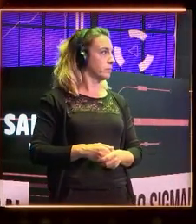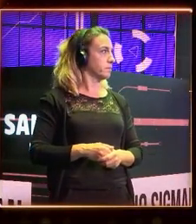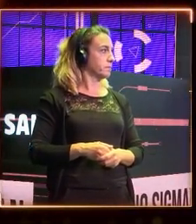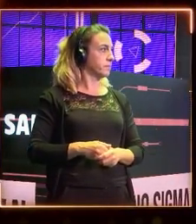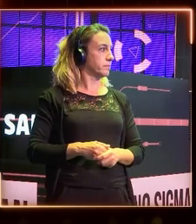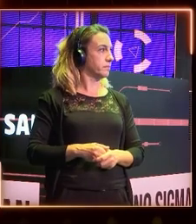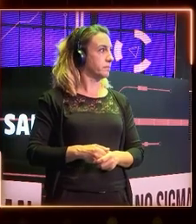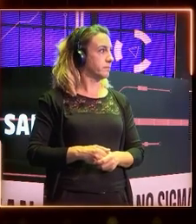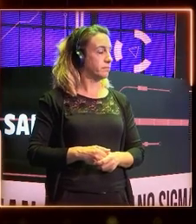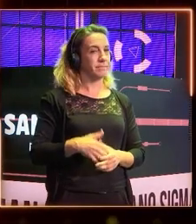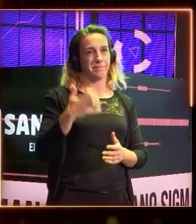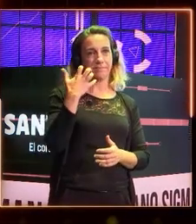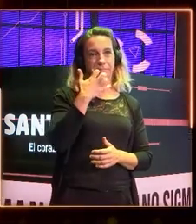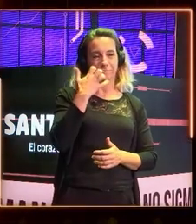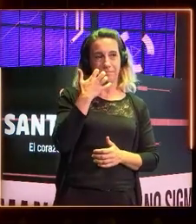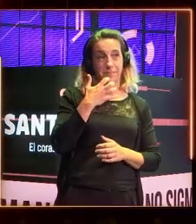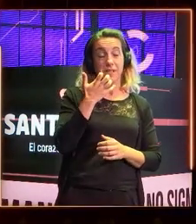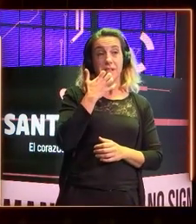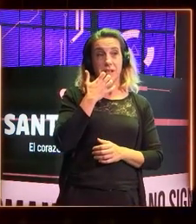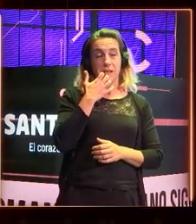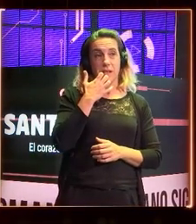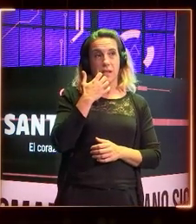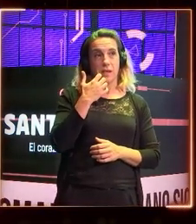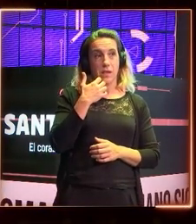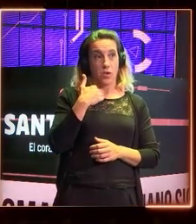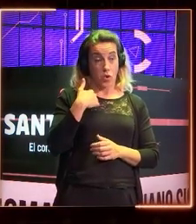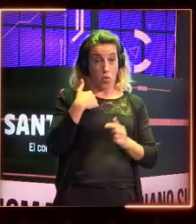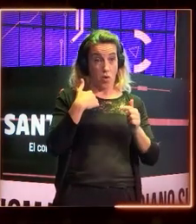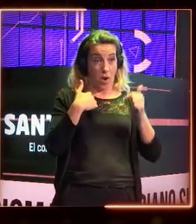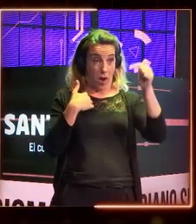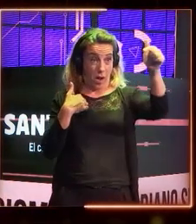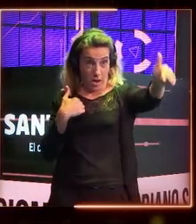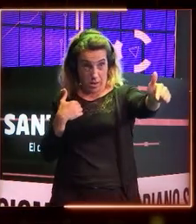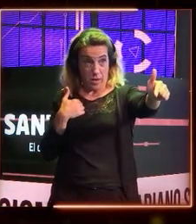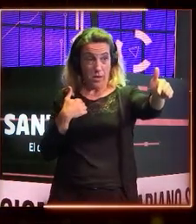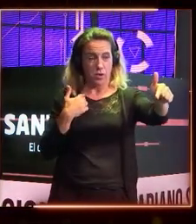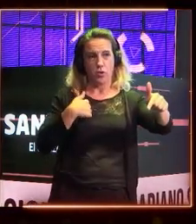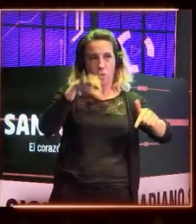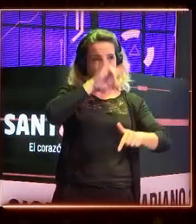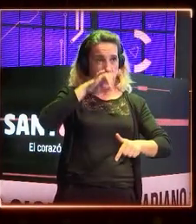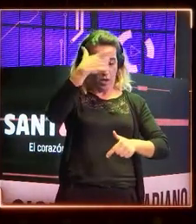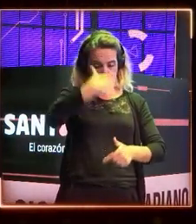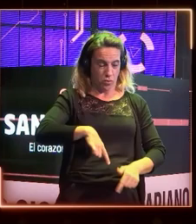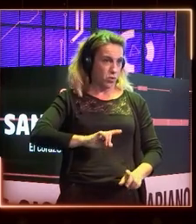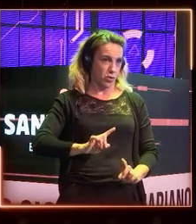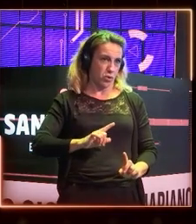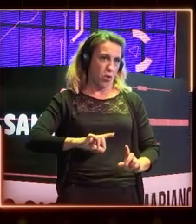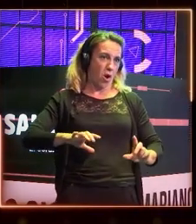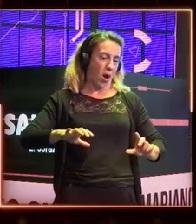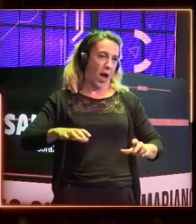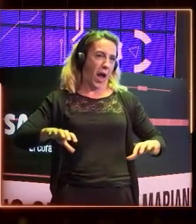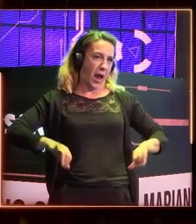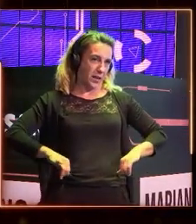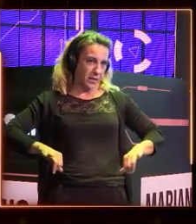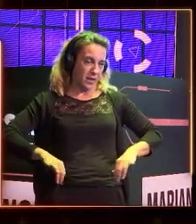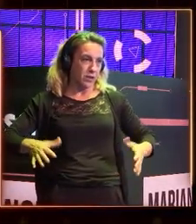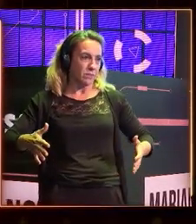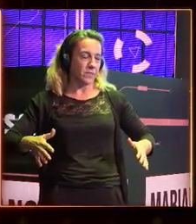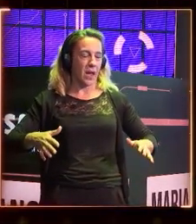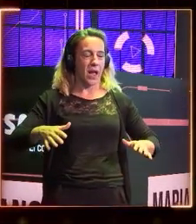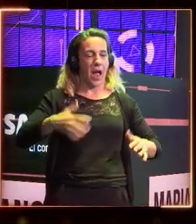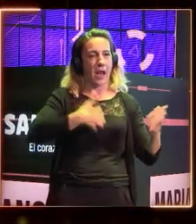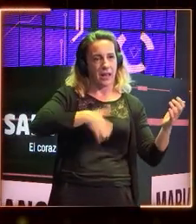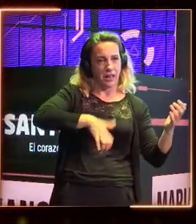esto y si a mí me hubiesen dicho si yo hubiese estado del otro lado está bien yo no soy canario pero Soy argentino tampoco es que soy sueco Y si a mí me